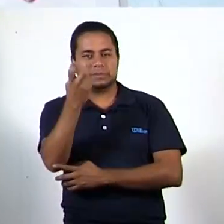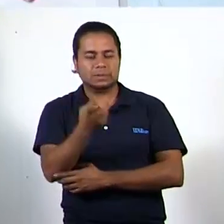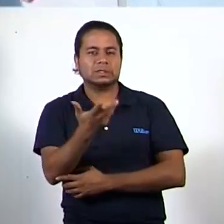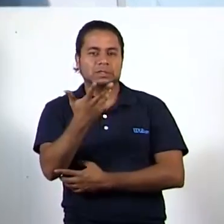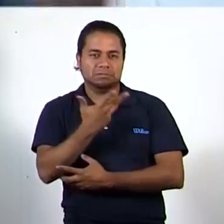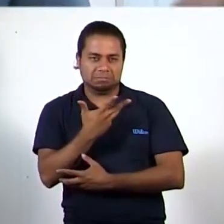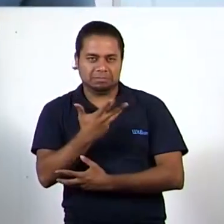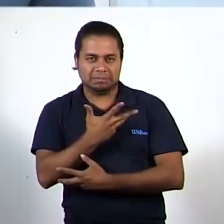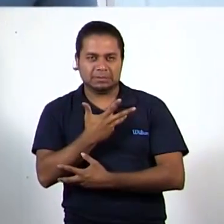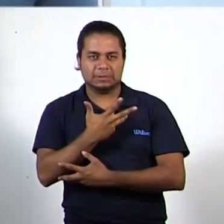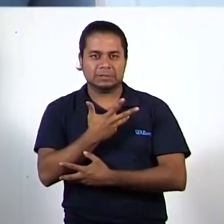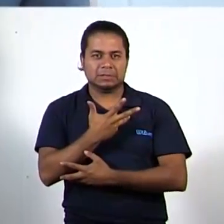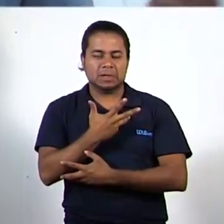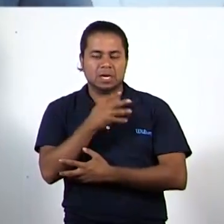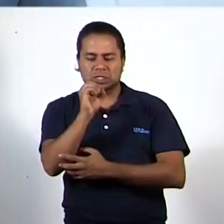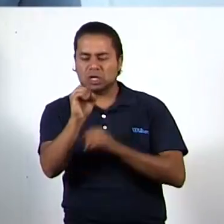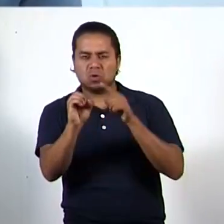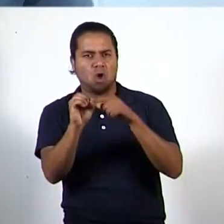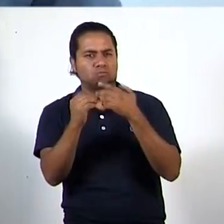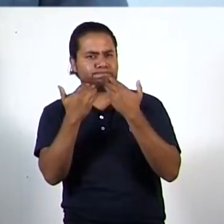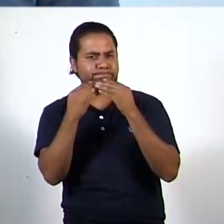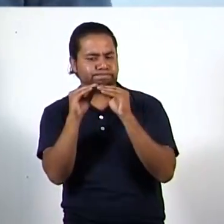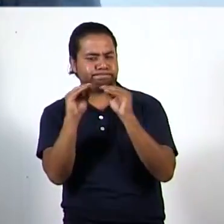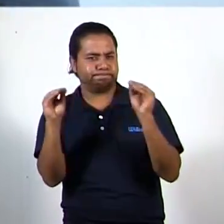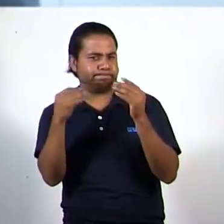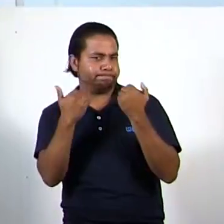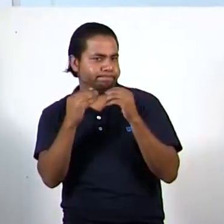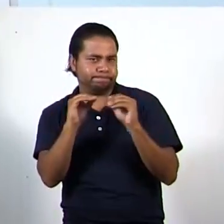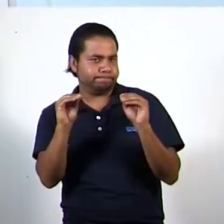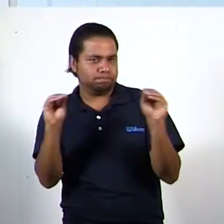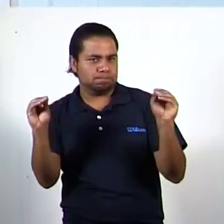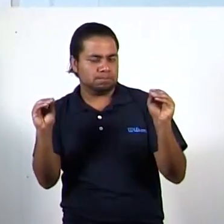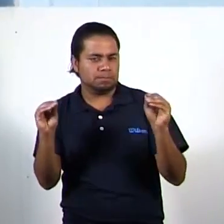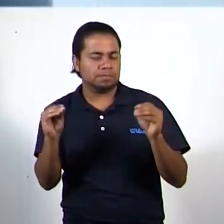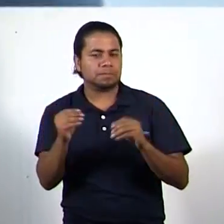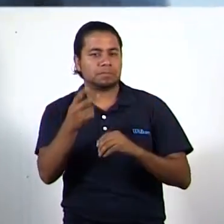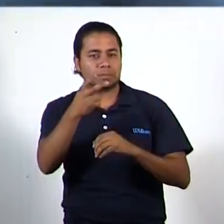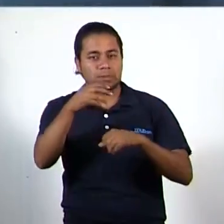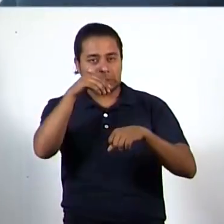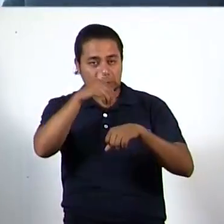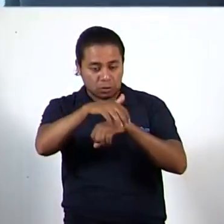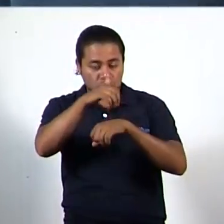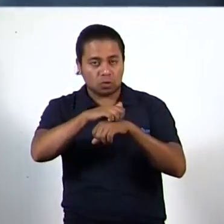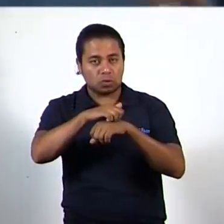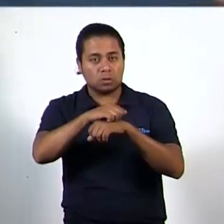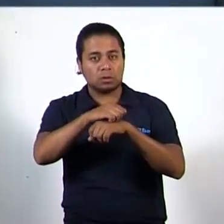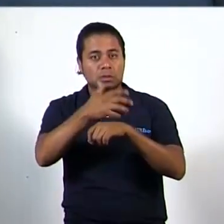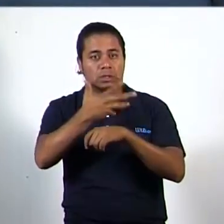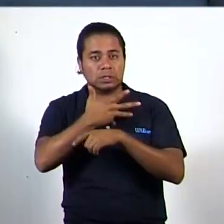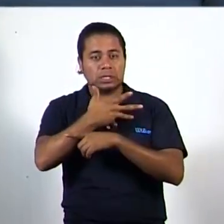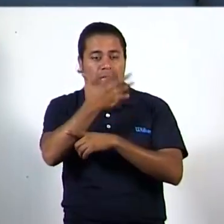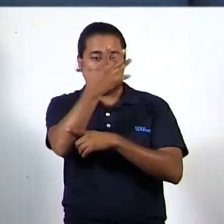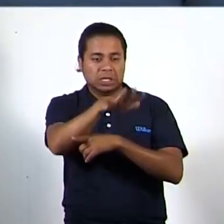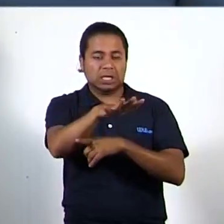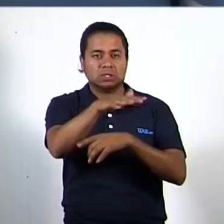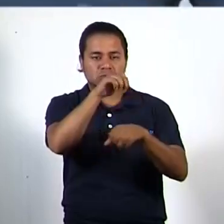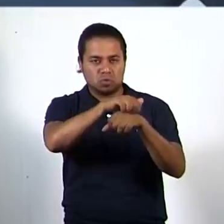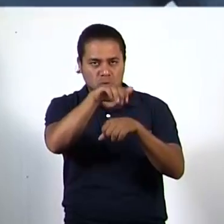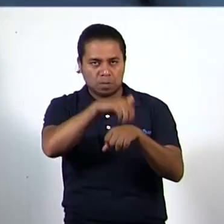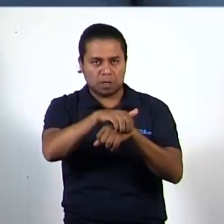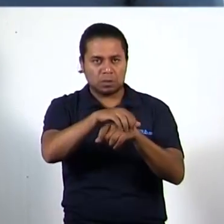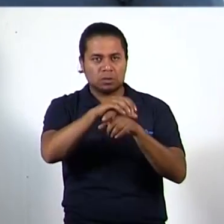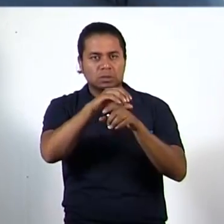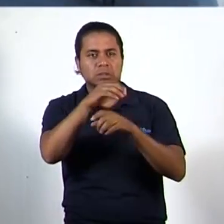representa nada o que no existe. Este sistema de numeración tiene 10 números, como puedes ver, o